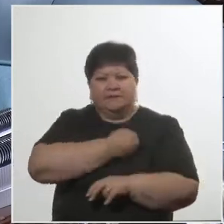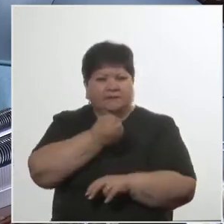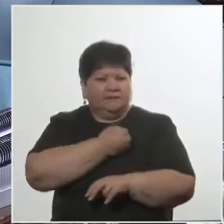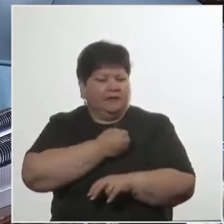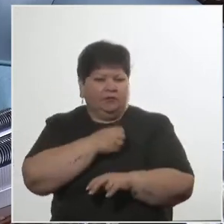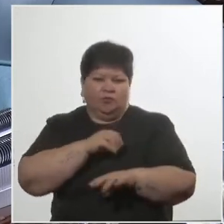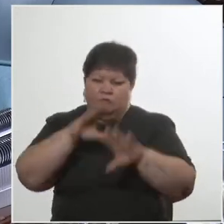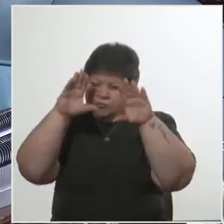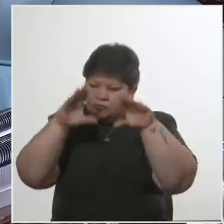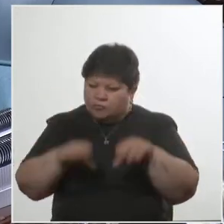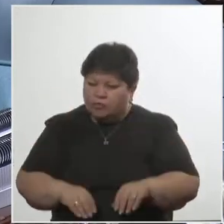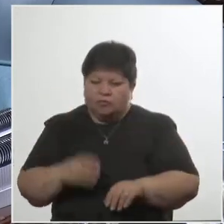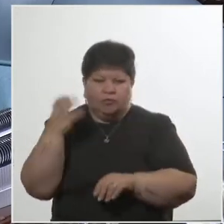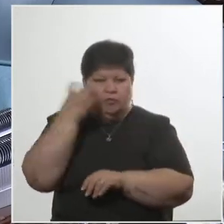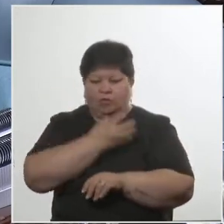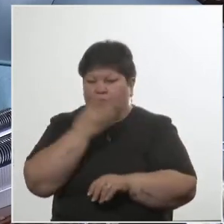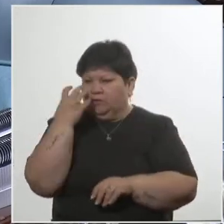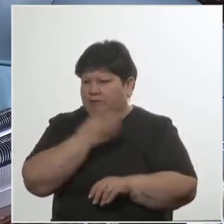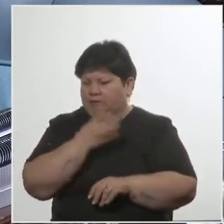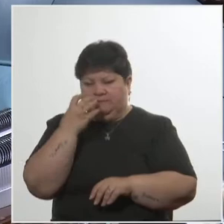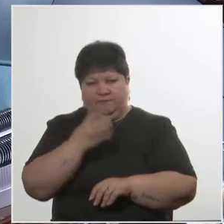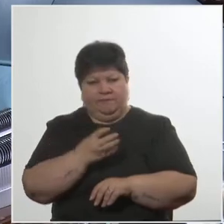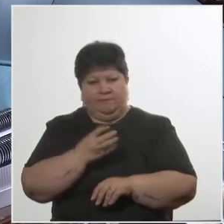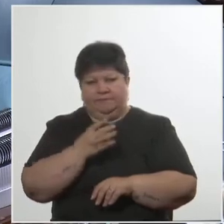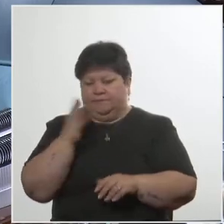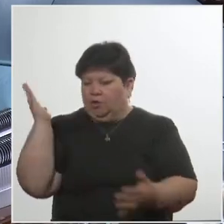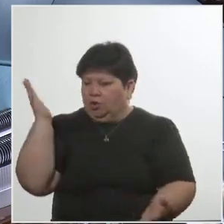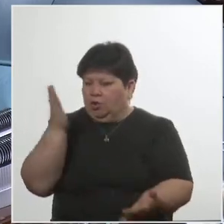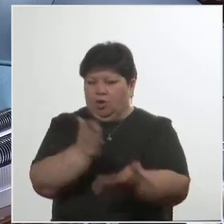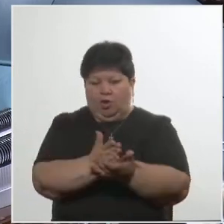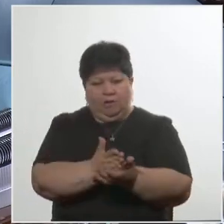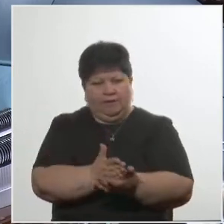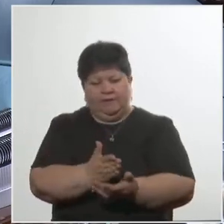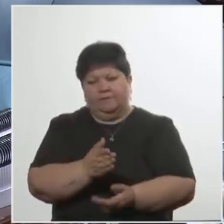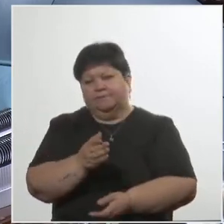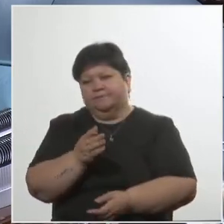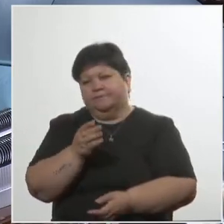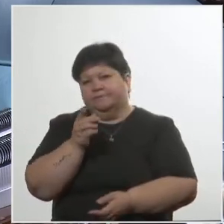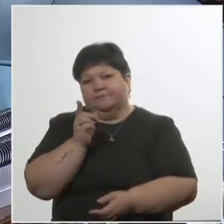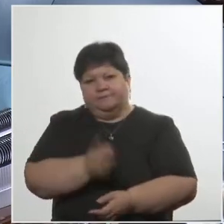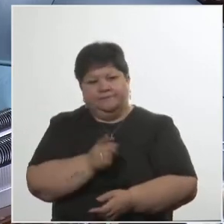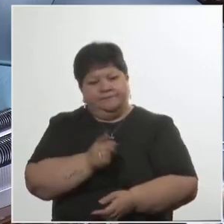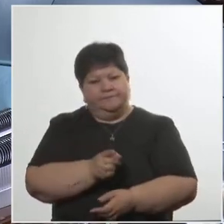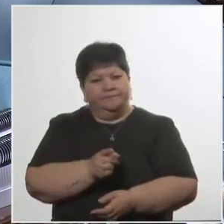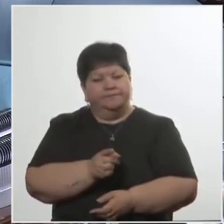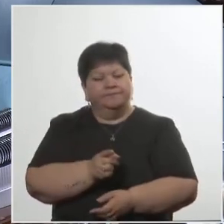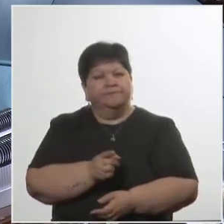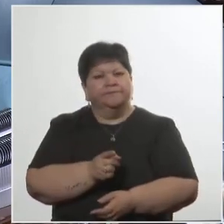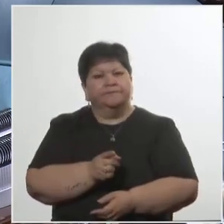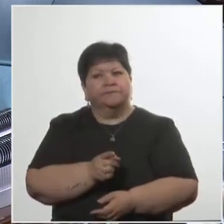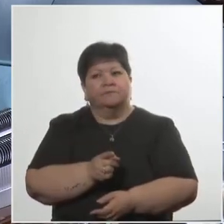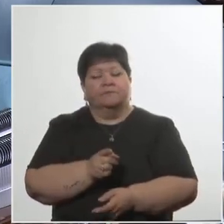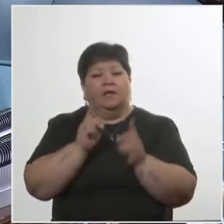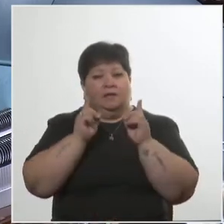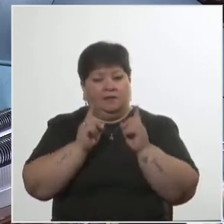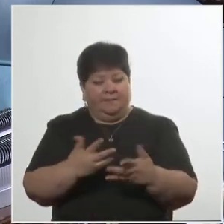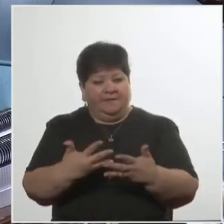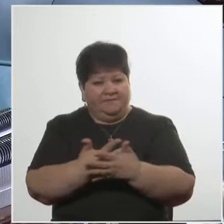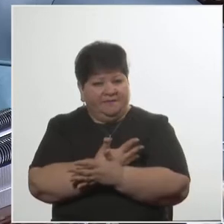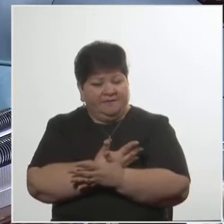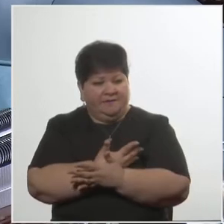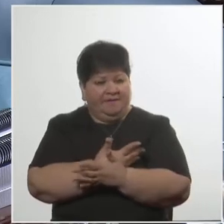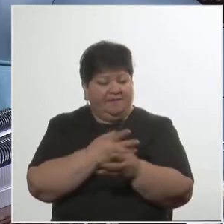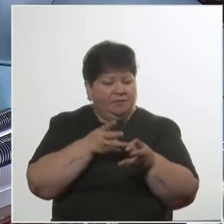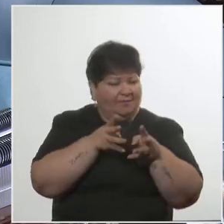condenables por igual así lo pensamos así lo decimos son condenables la Víctimas de una